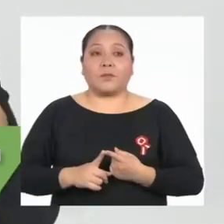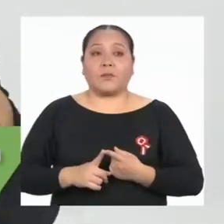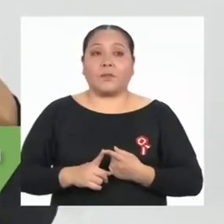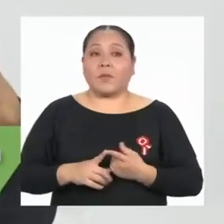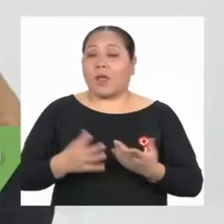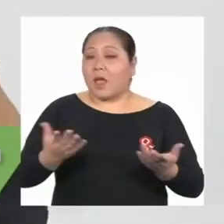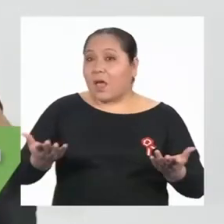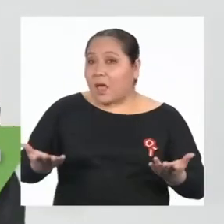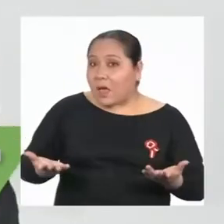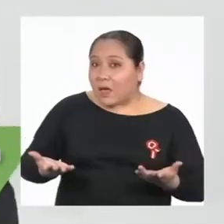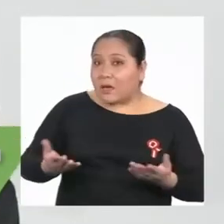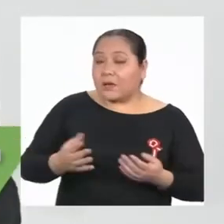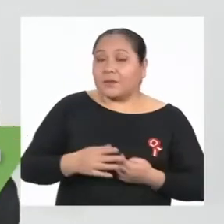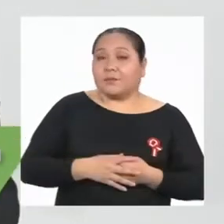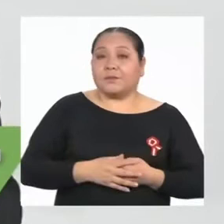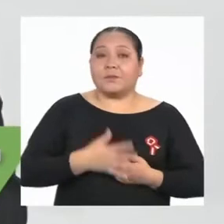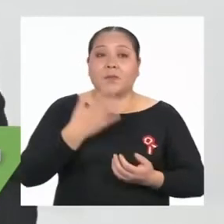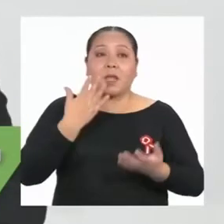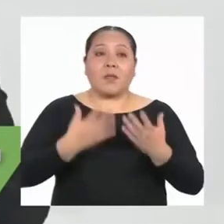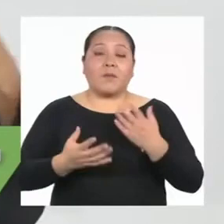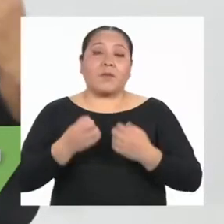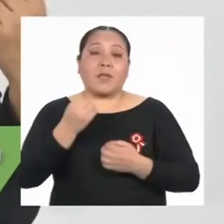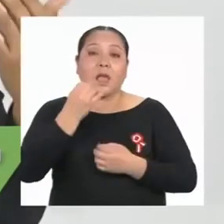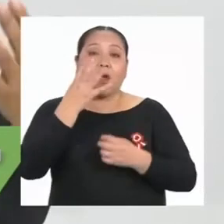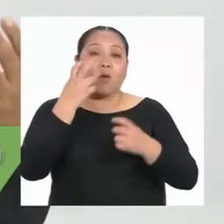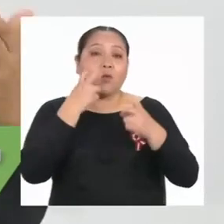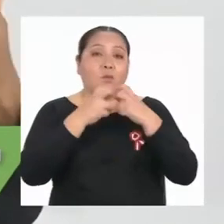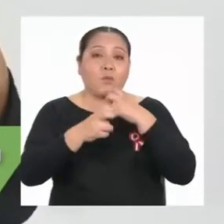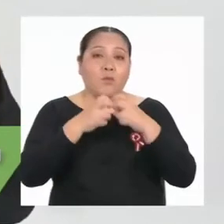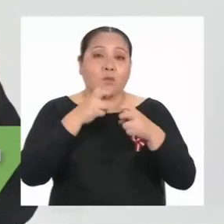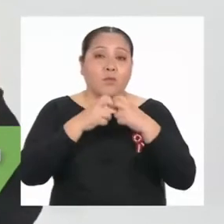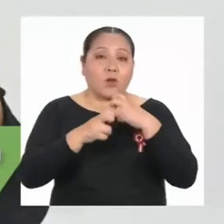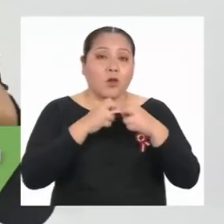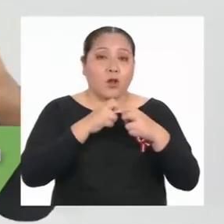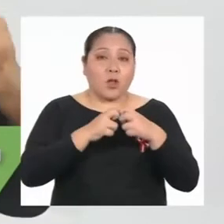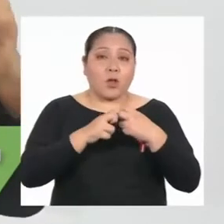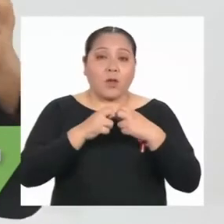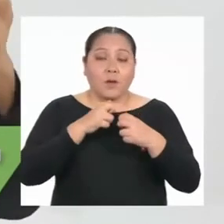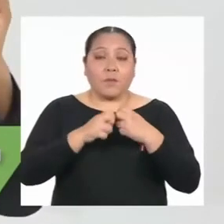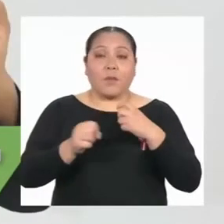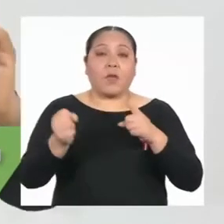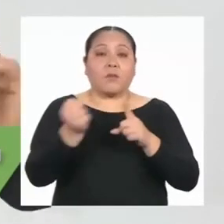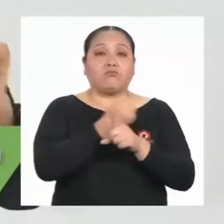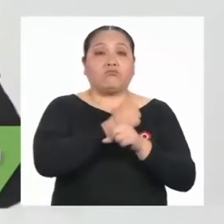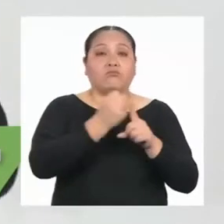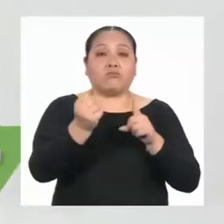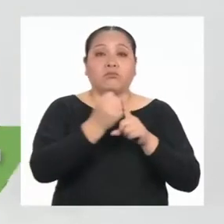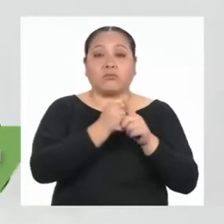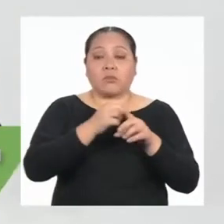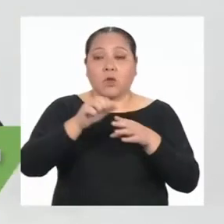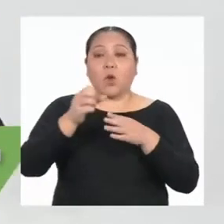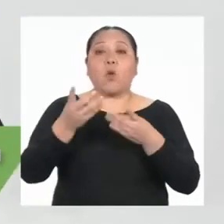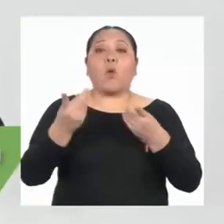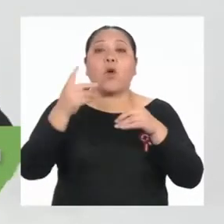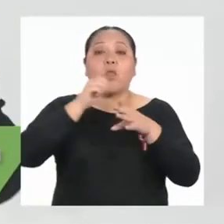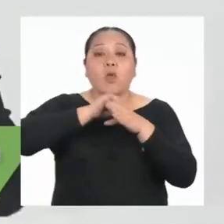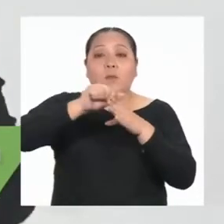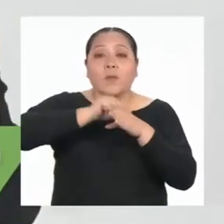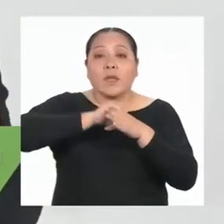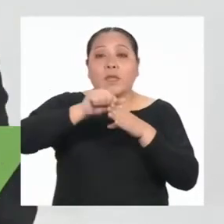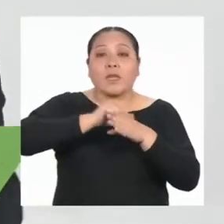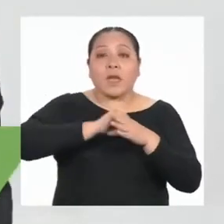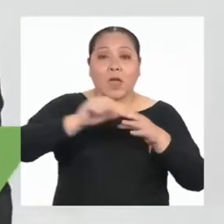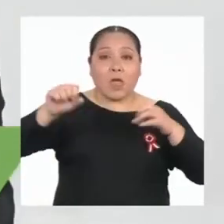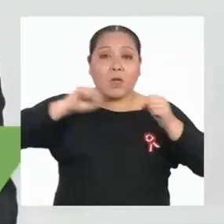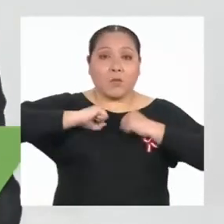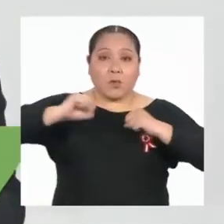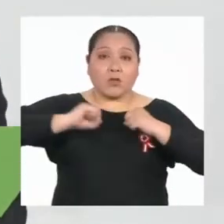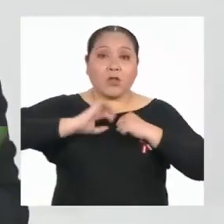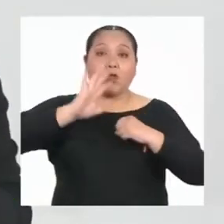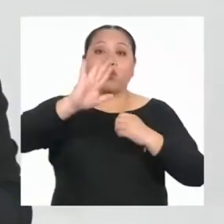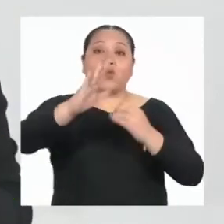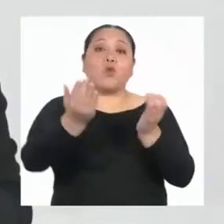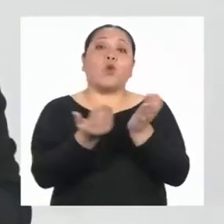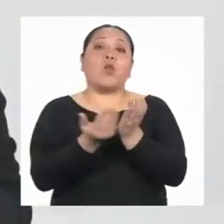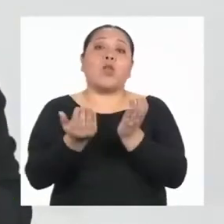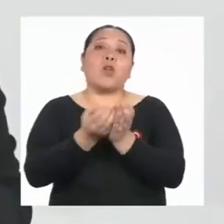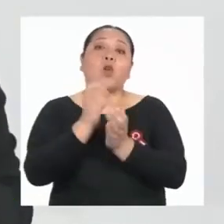¿Existen o han existido situaciones de violencia en la práctica del deporte en tu escuela o comunidad?